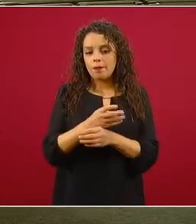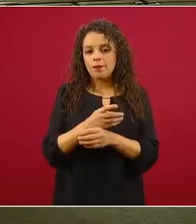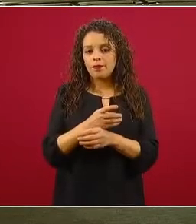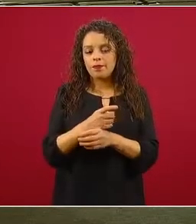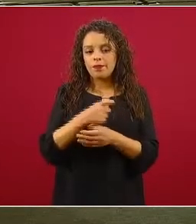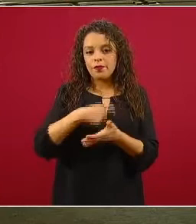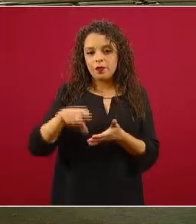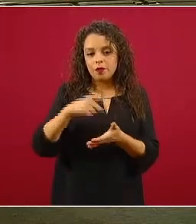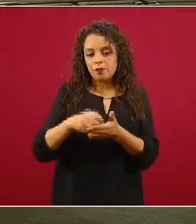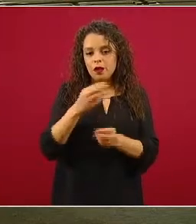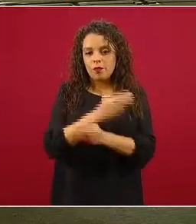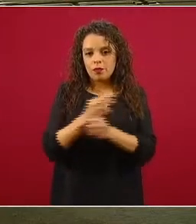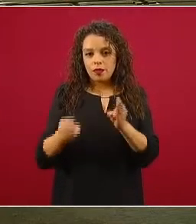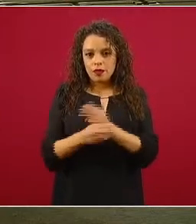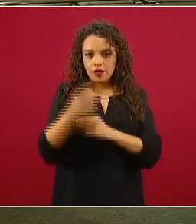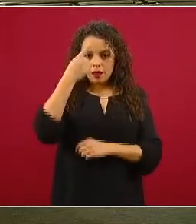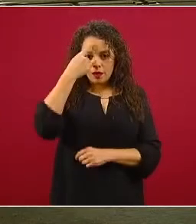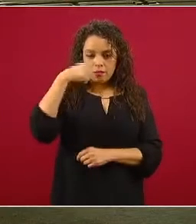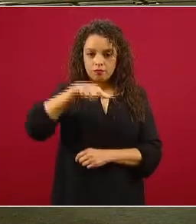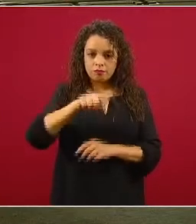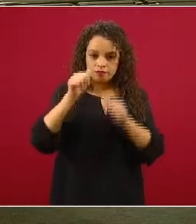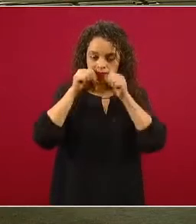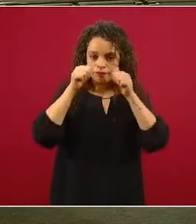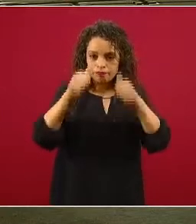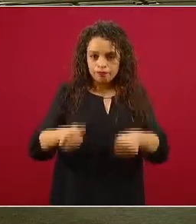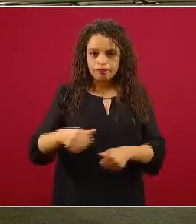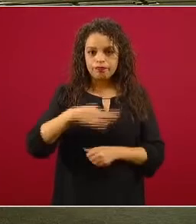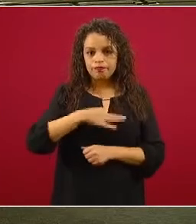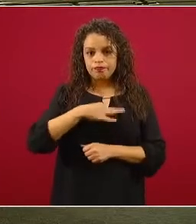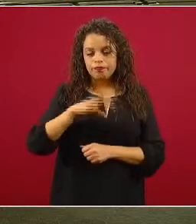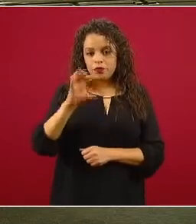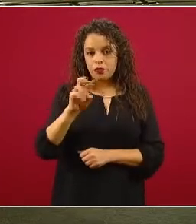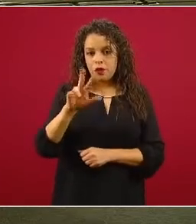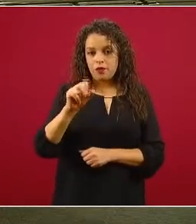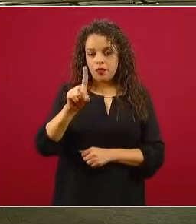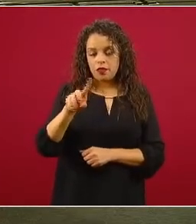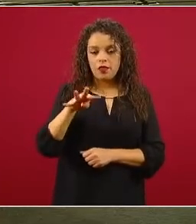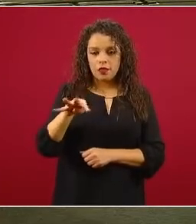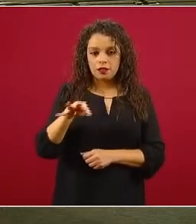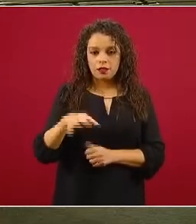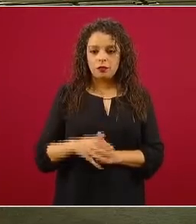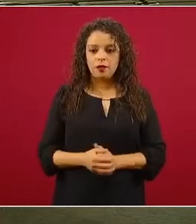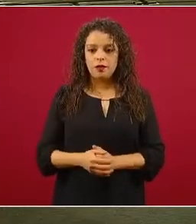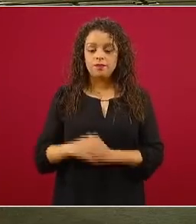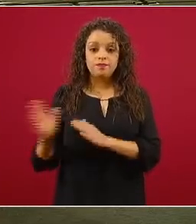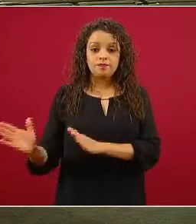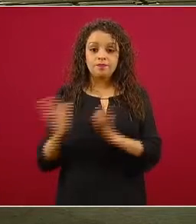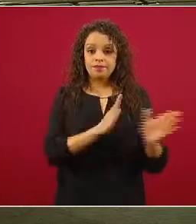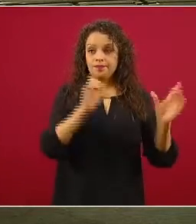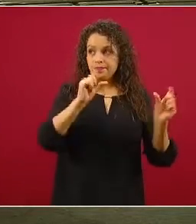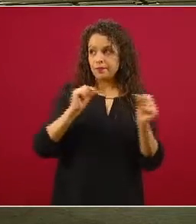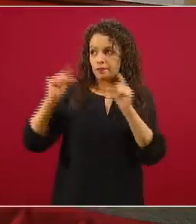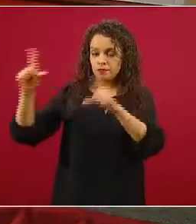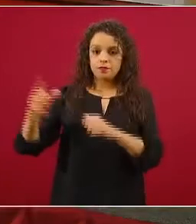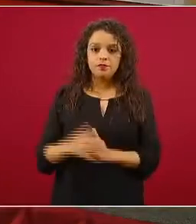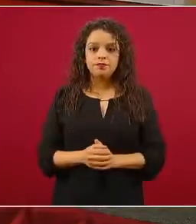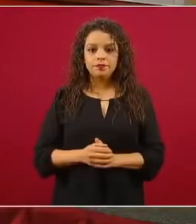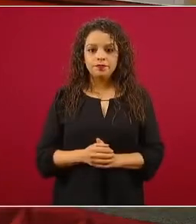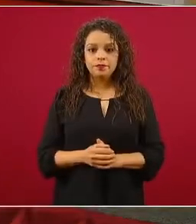del COVID-2019. La siguiente, por favor. Agrupamos esta compra en 4